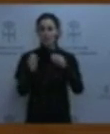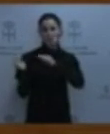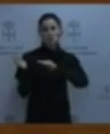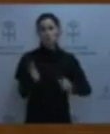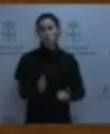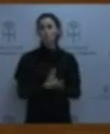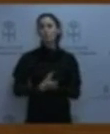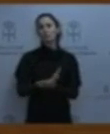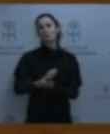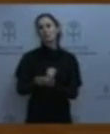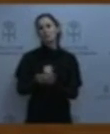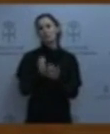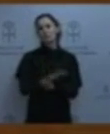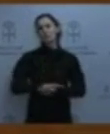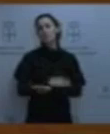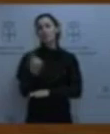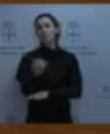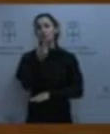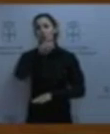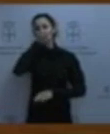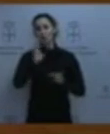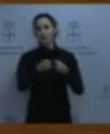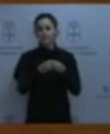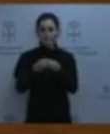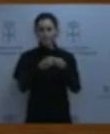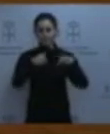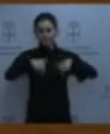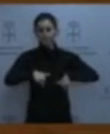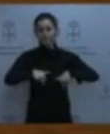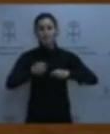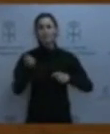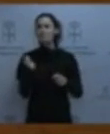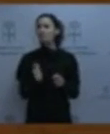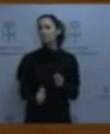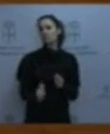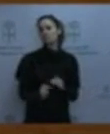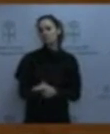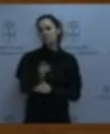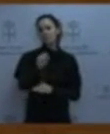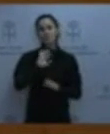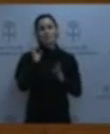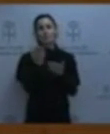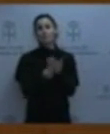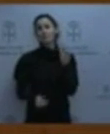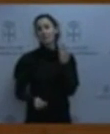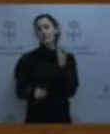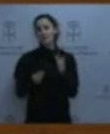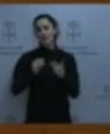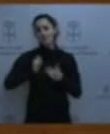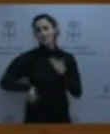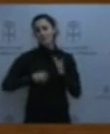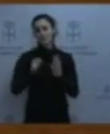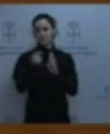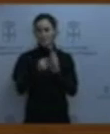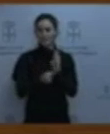el Gobierno. En su soledad, el Grupo Parlamentario Socialista de la Junta, altamente profesionalizado e inequívocamente disciplinado,